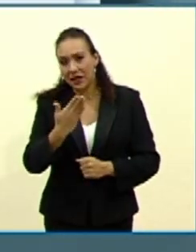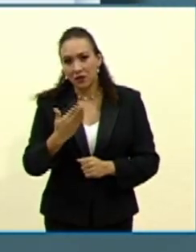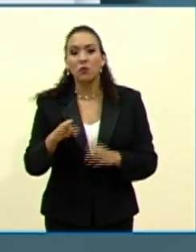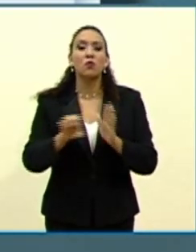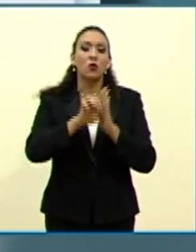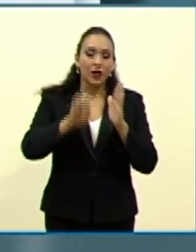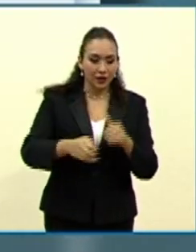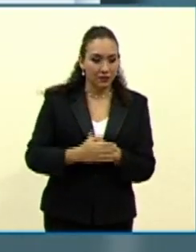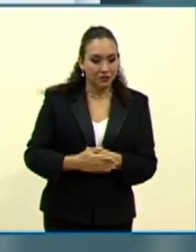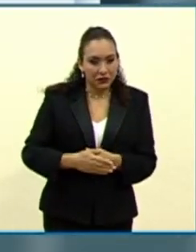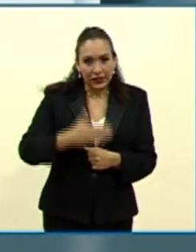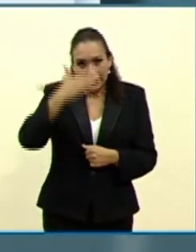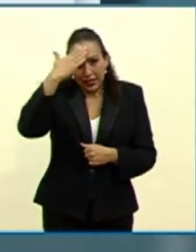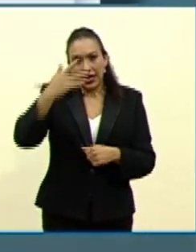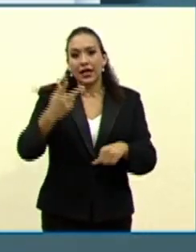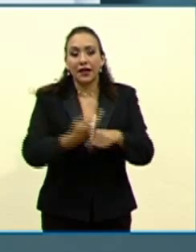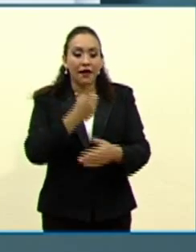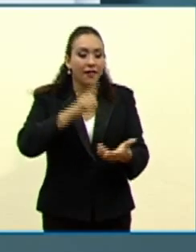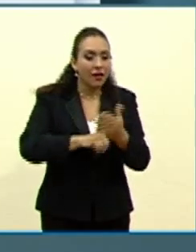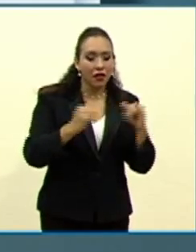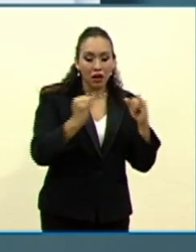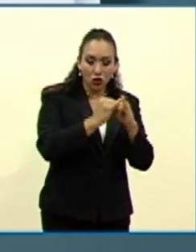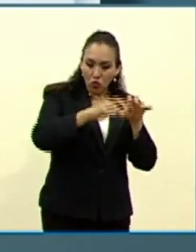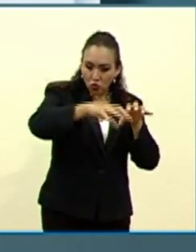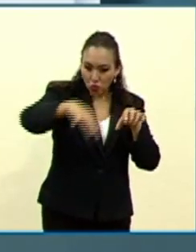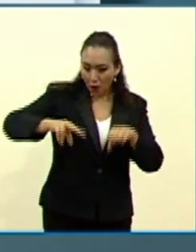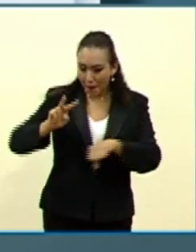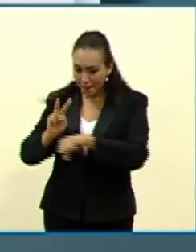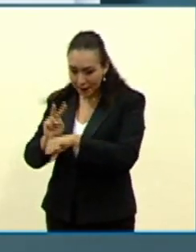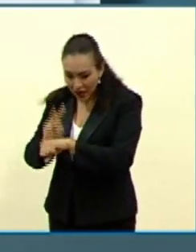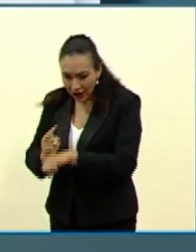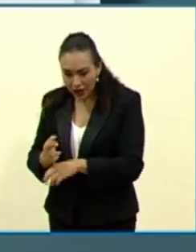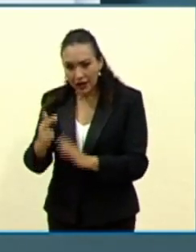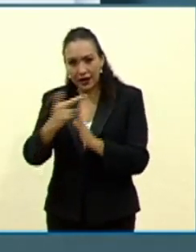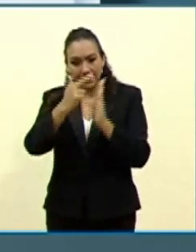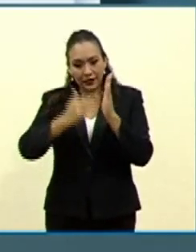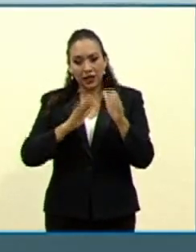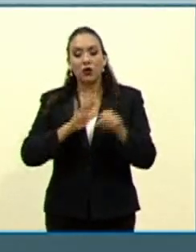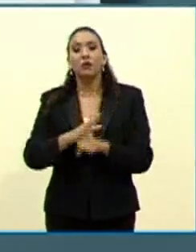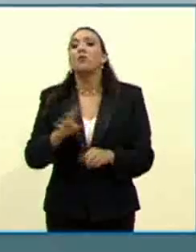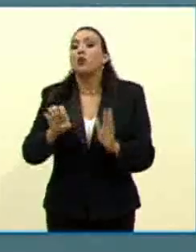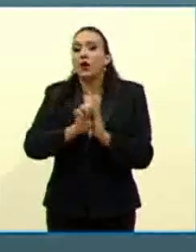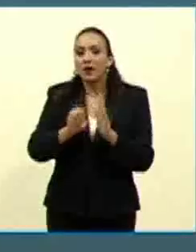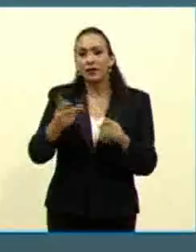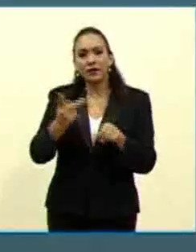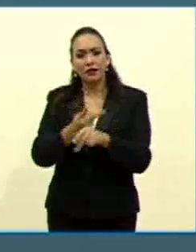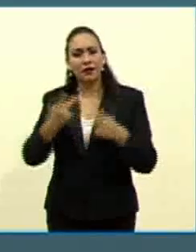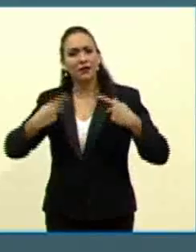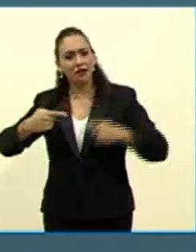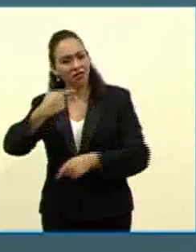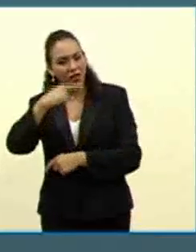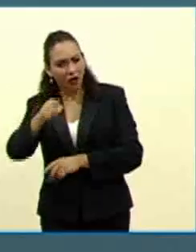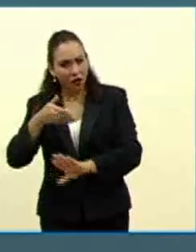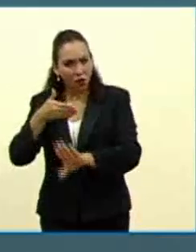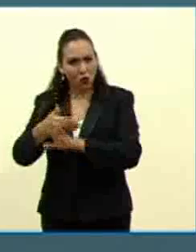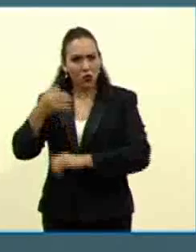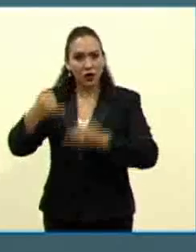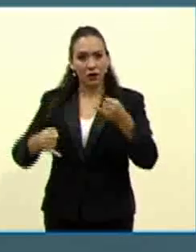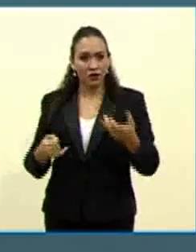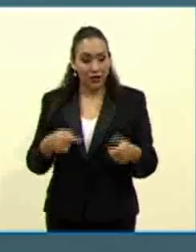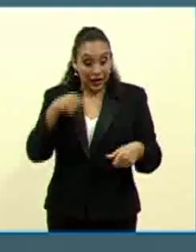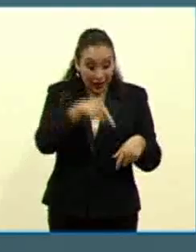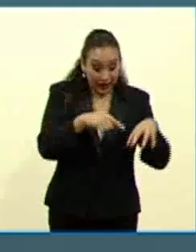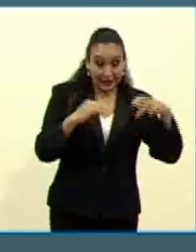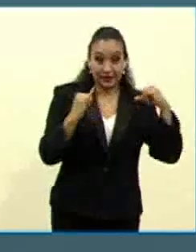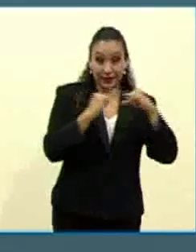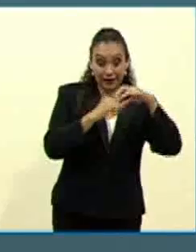mapas de riesgo y mecanismos accesibles para presentar quejas contra personas juzgadoras, mismos que deben contemplarse